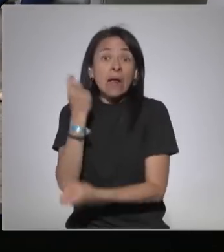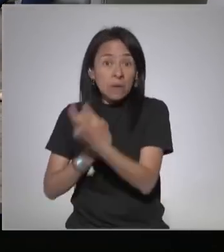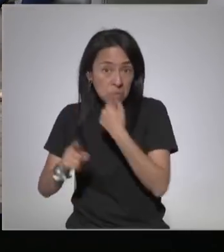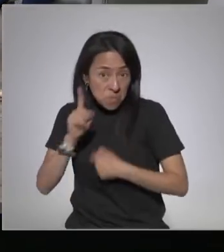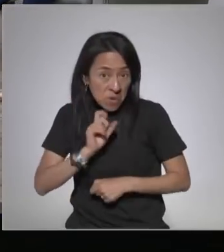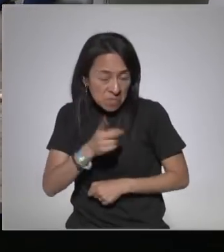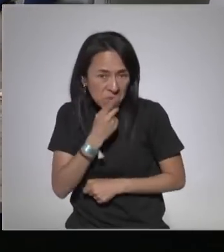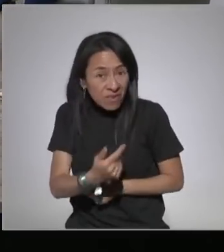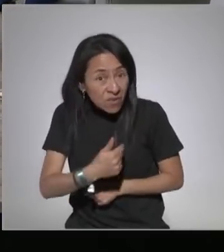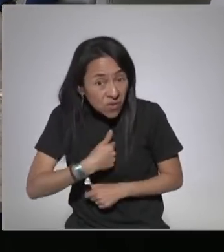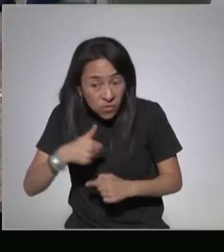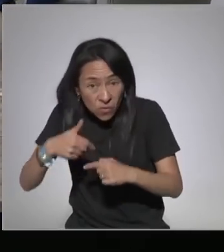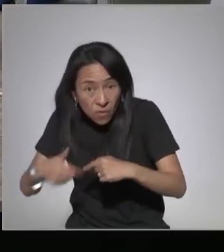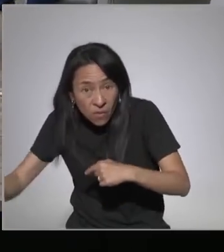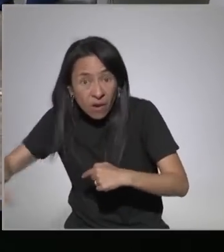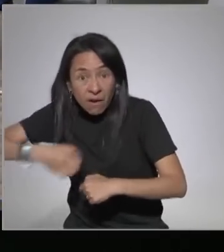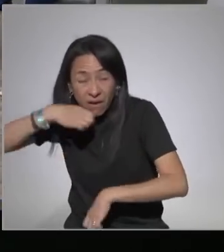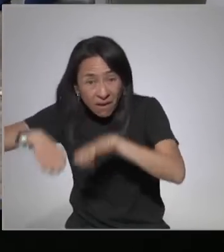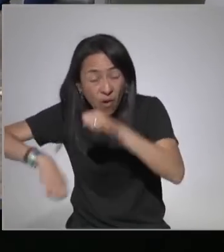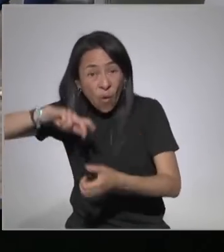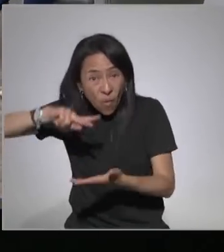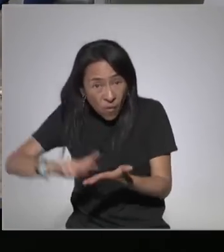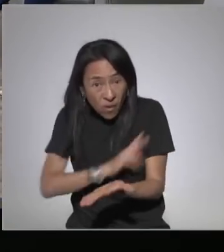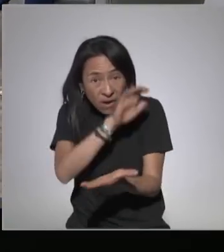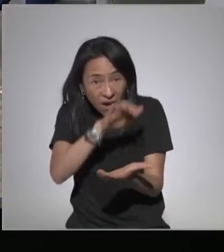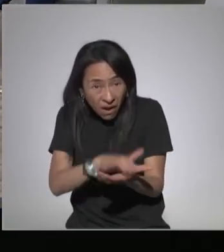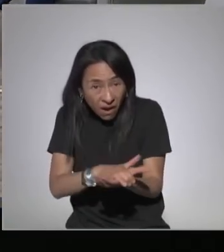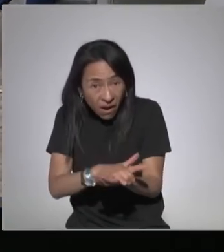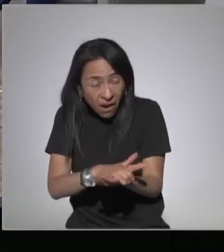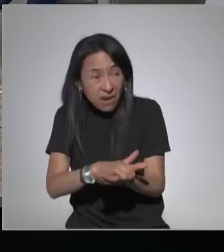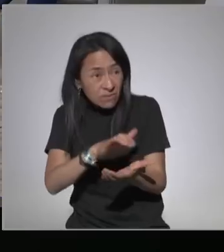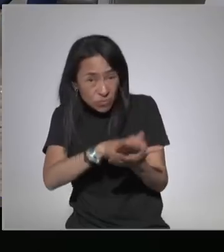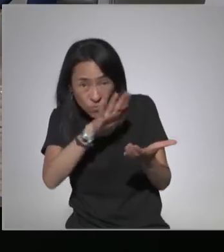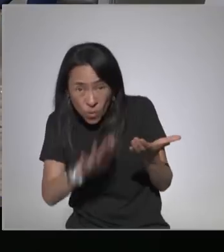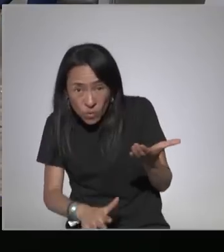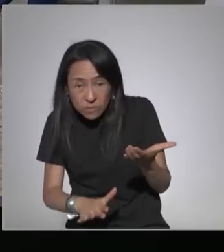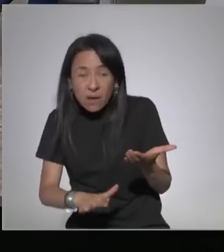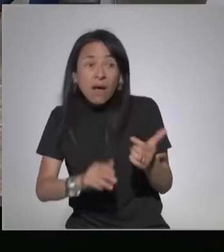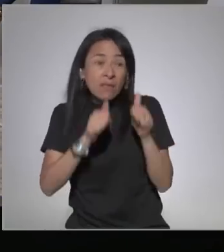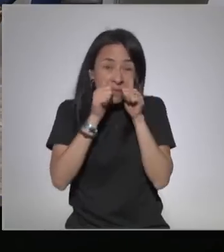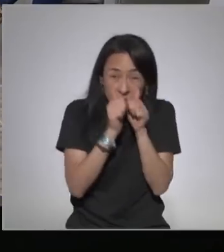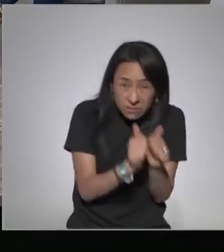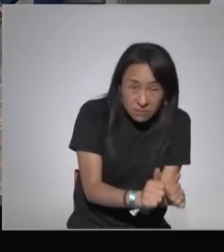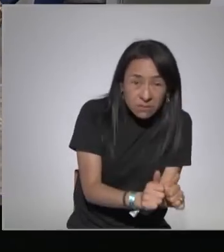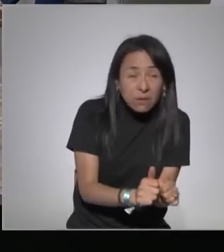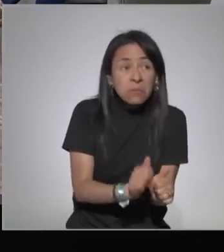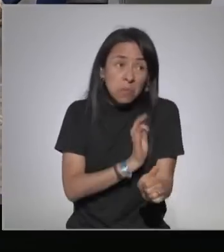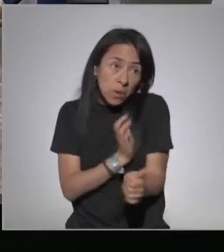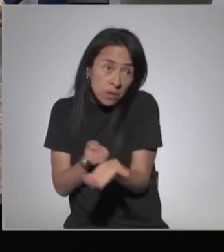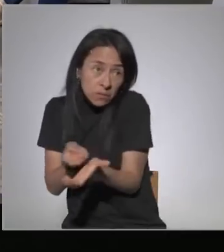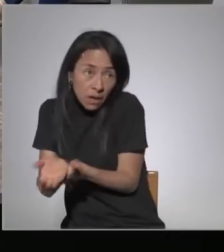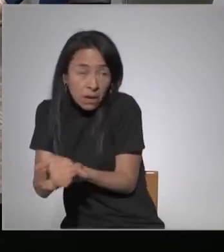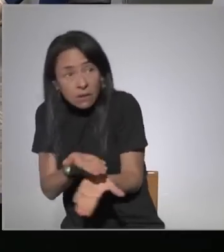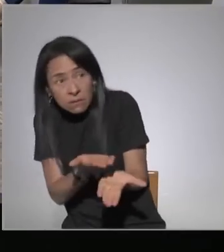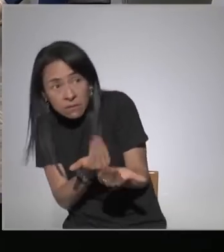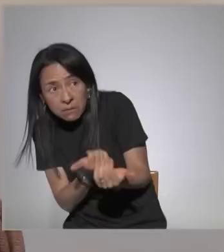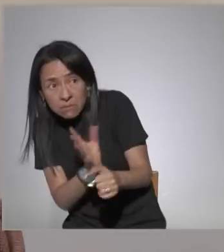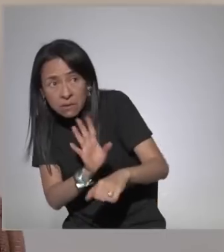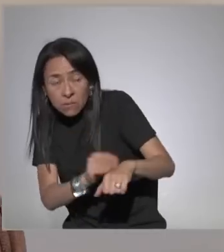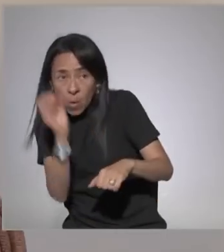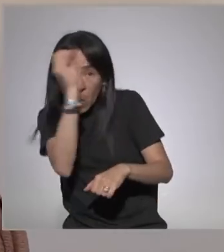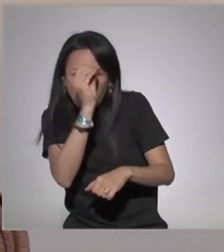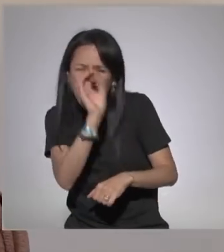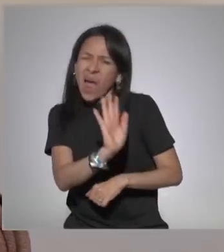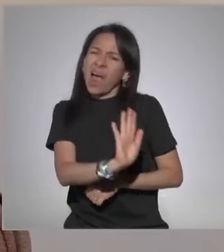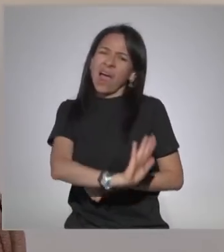alguien, ¿no? Atenderlo, ¿no? Tomarle la opinión para salir. No busco ese tipo de relación, ¿no? Busco